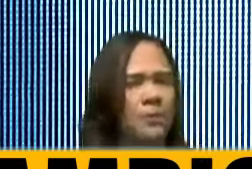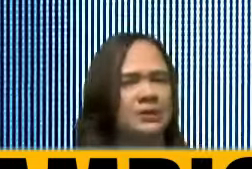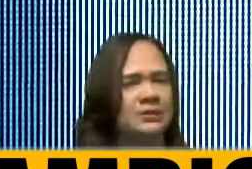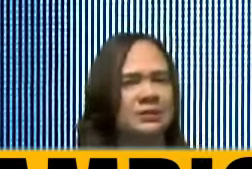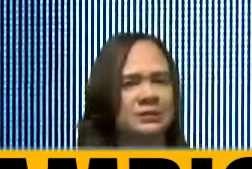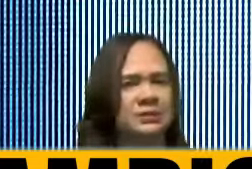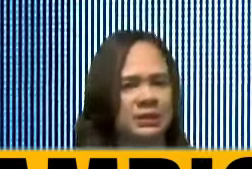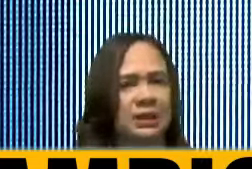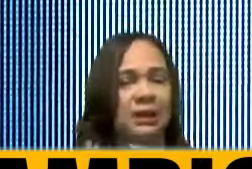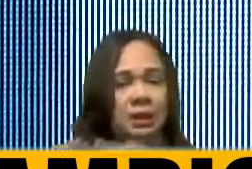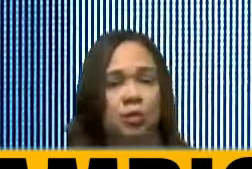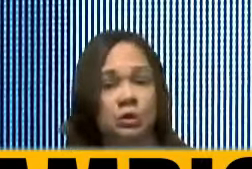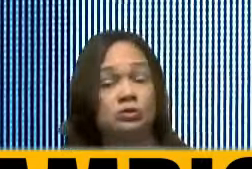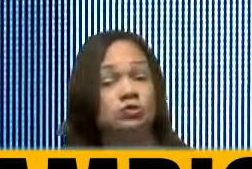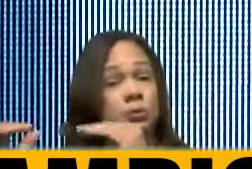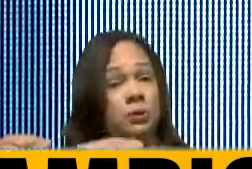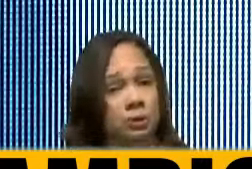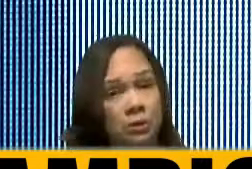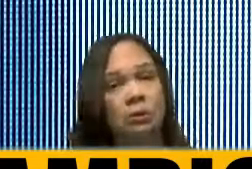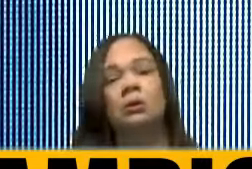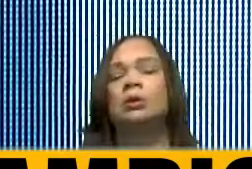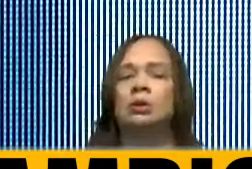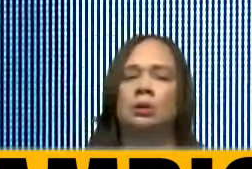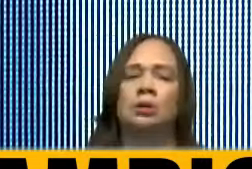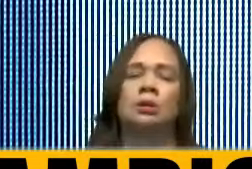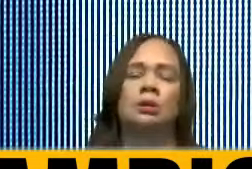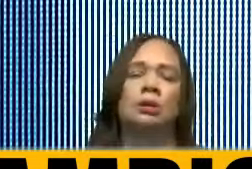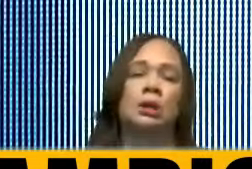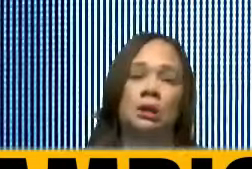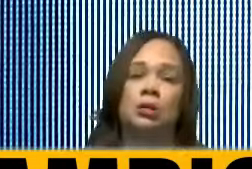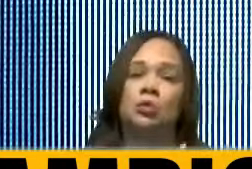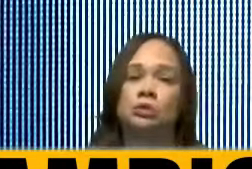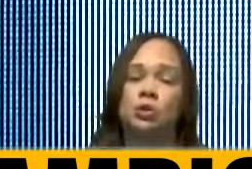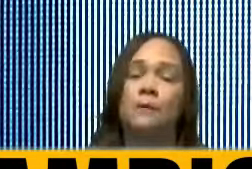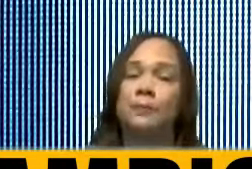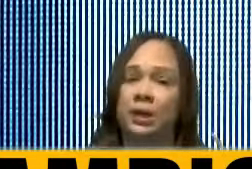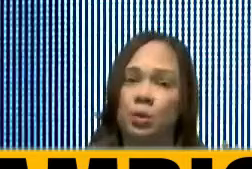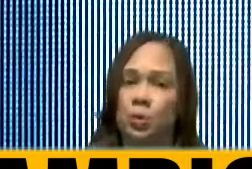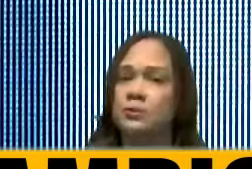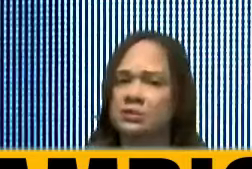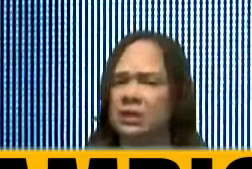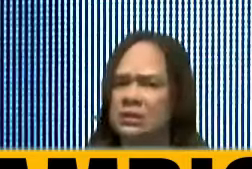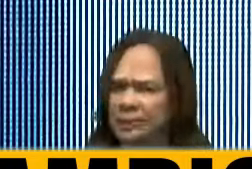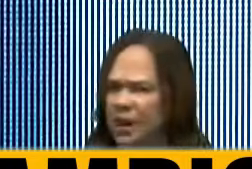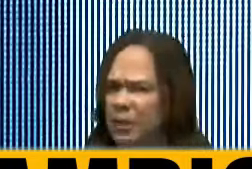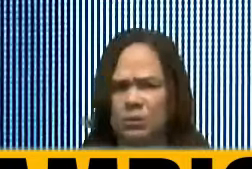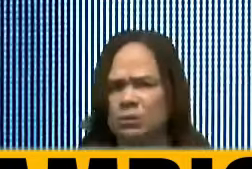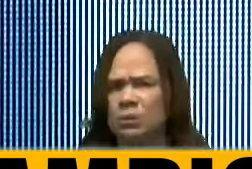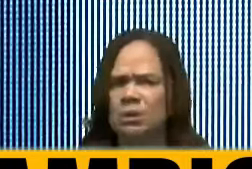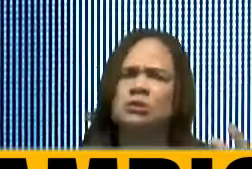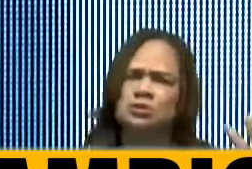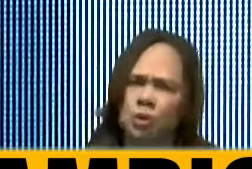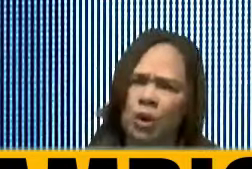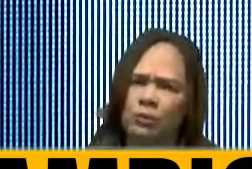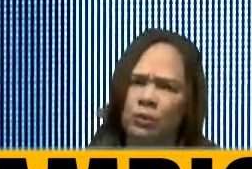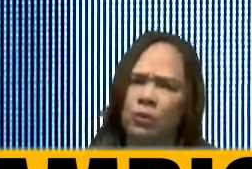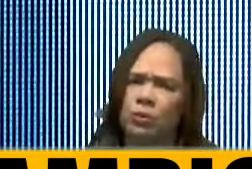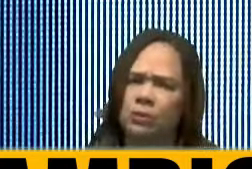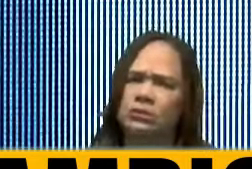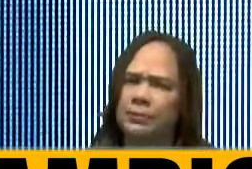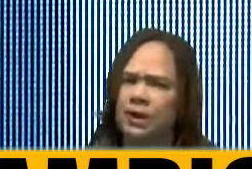separado por ejemplo educación superior y y la y la educación preuniversitaria creo que dos países solamente tiene